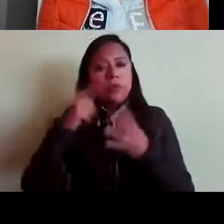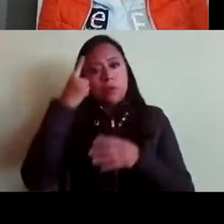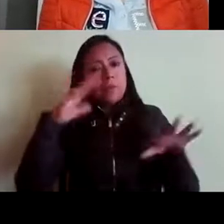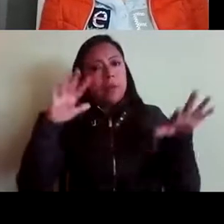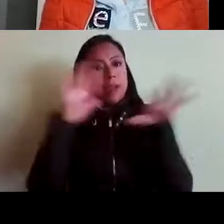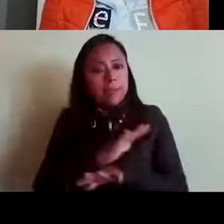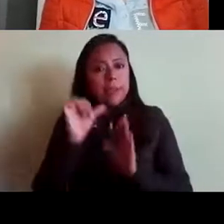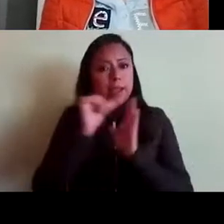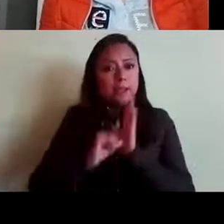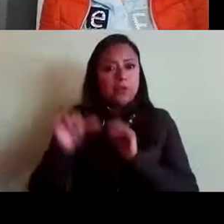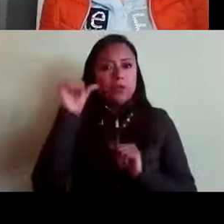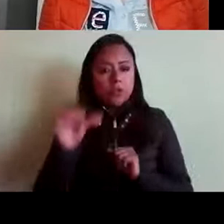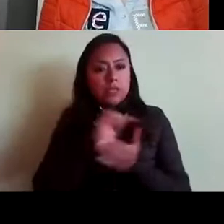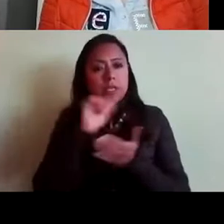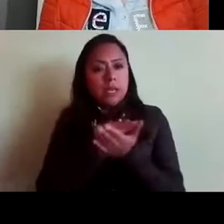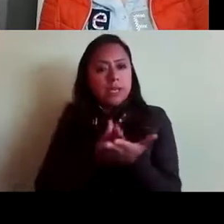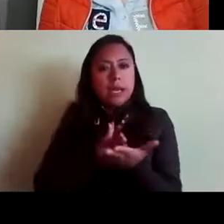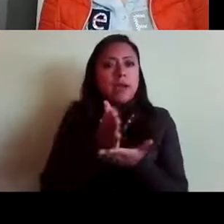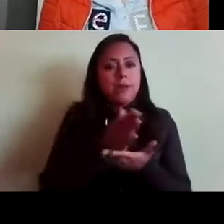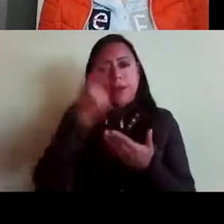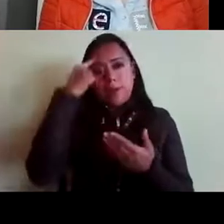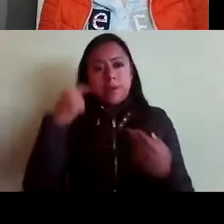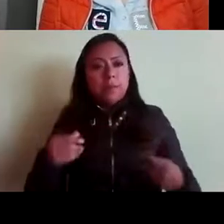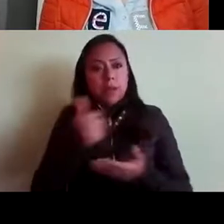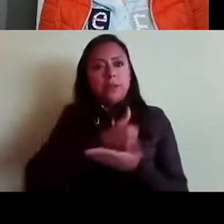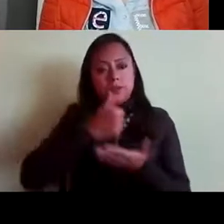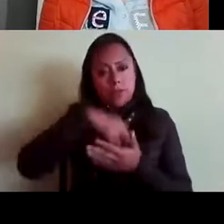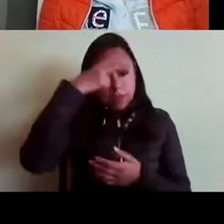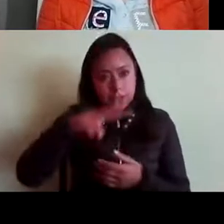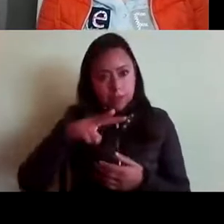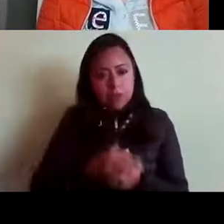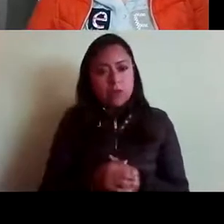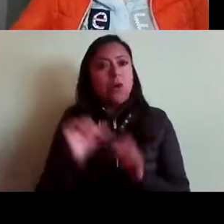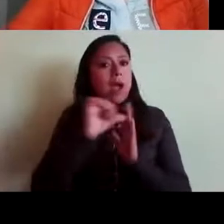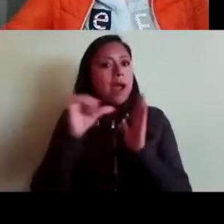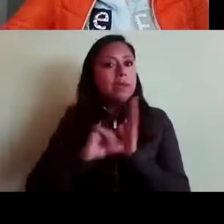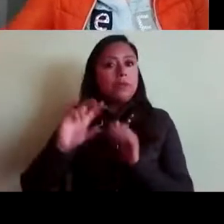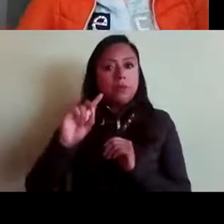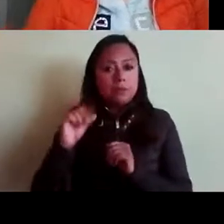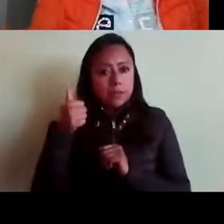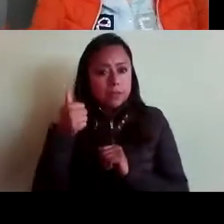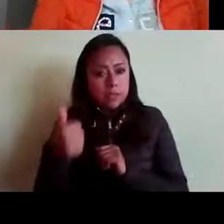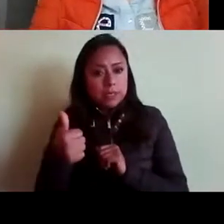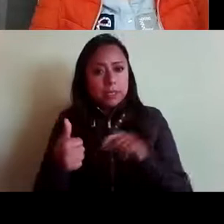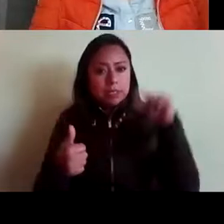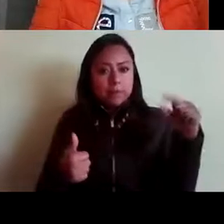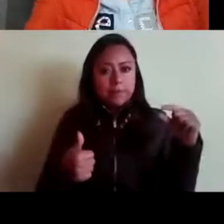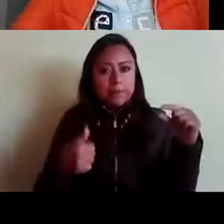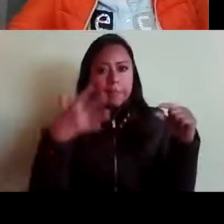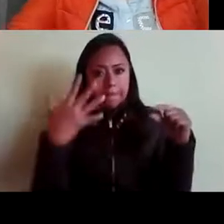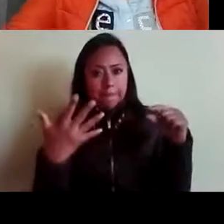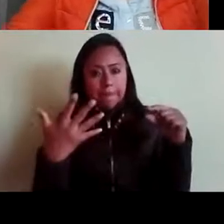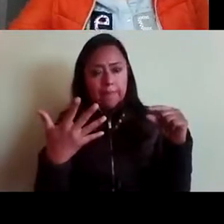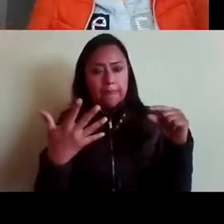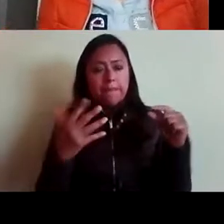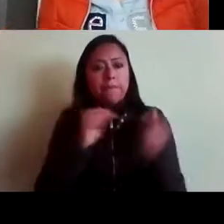16 de la Ley de Accesibilidad para la Ciudad de México El artículo 36, fracción 5 de